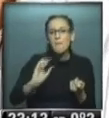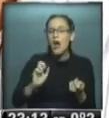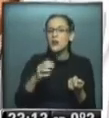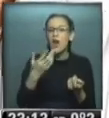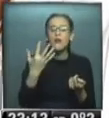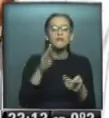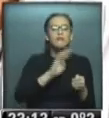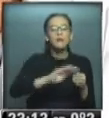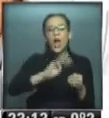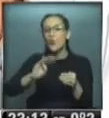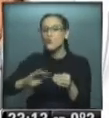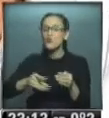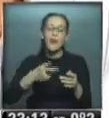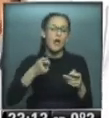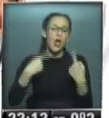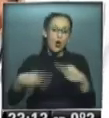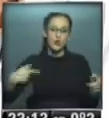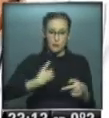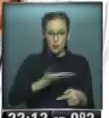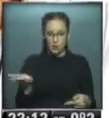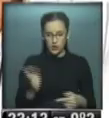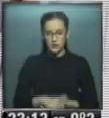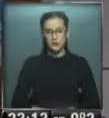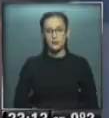las administraciones públicas.